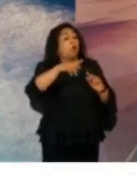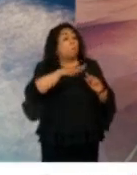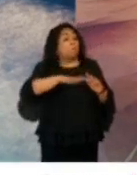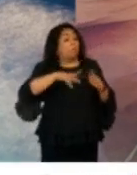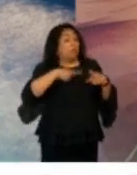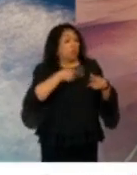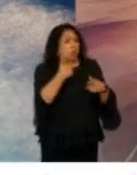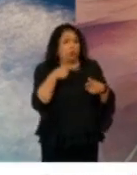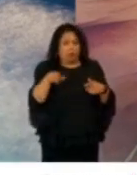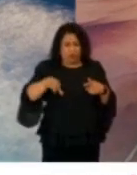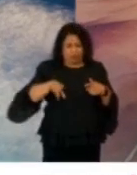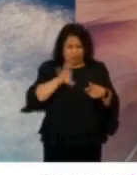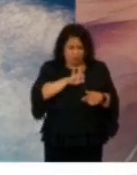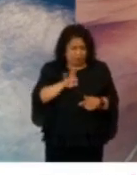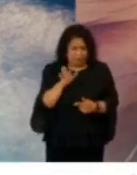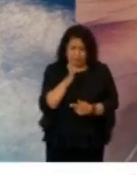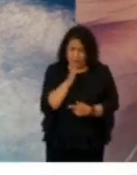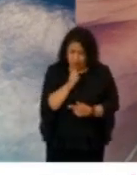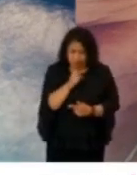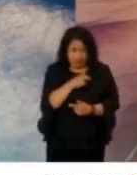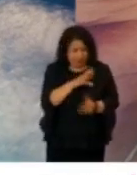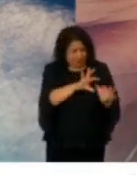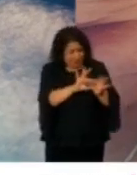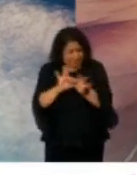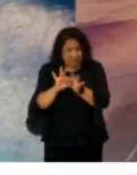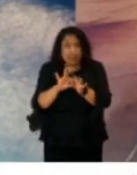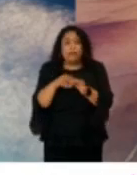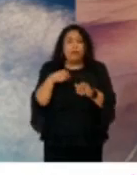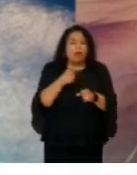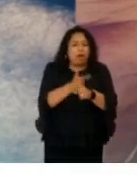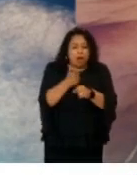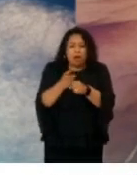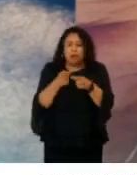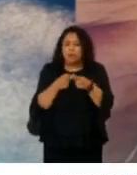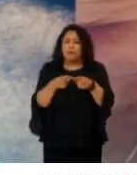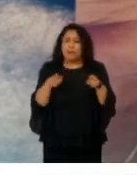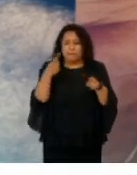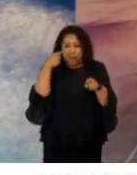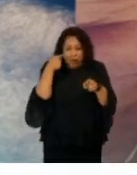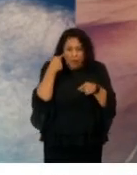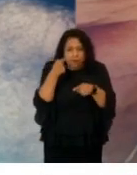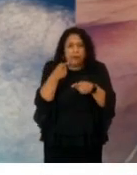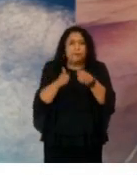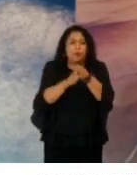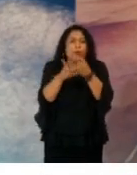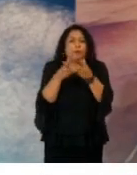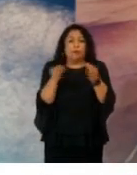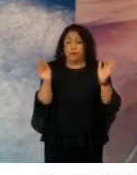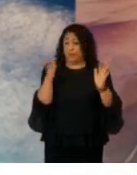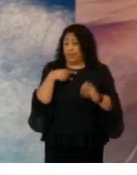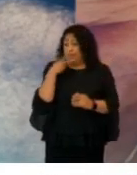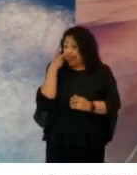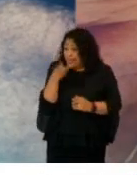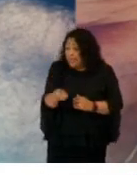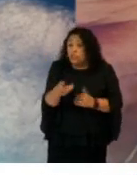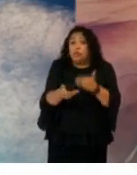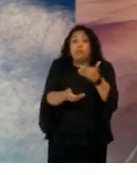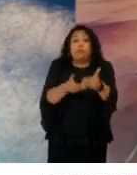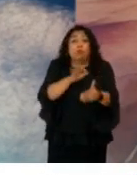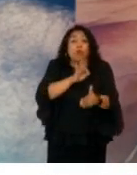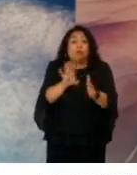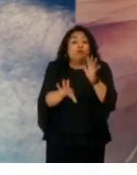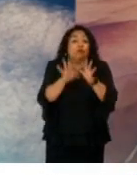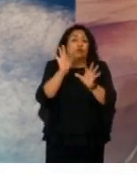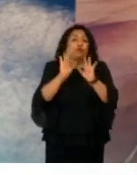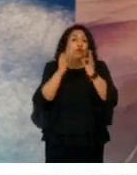Entonces, tenemos que hacer nuevas distinciones para enfrentar este problema. Solamente mediante ese mecanismo vamos a encontrar las